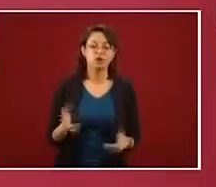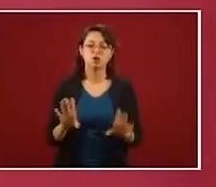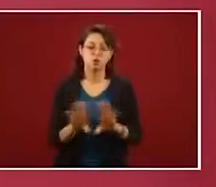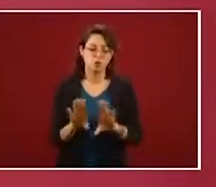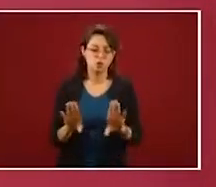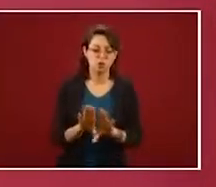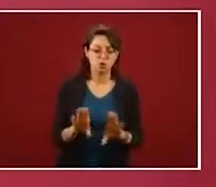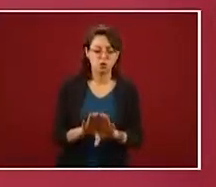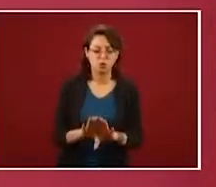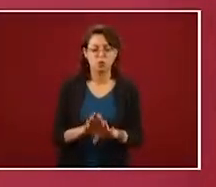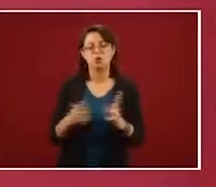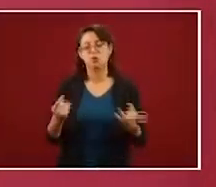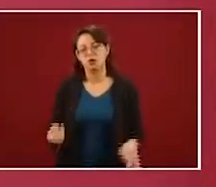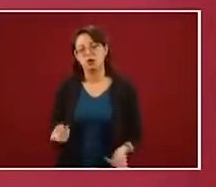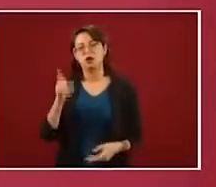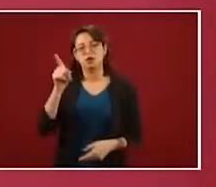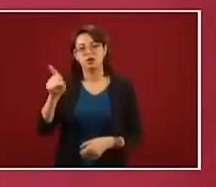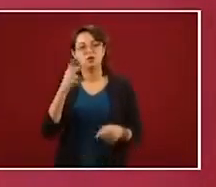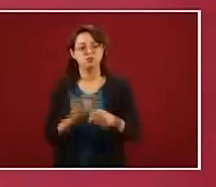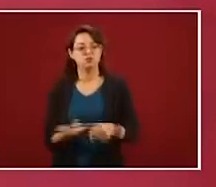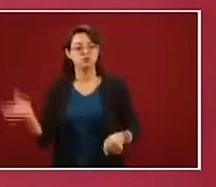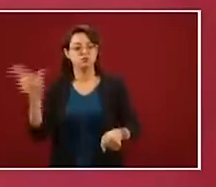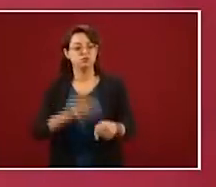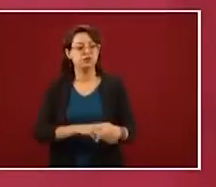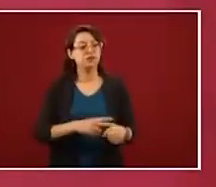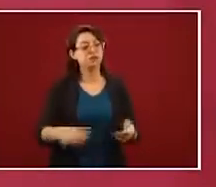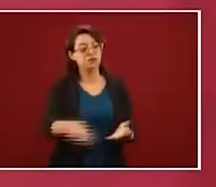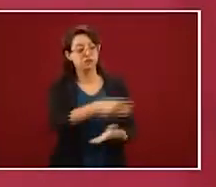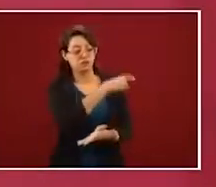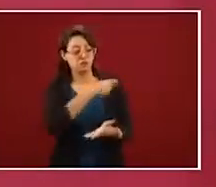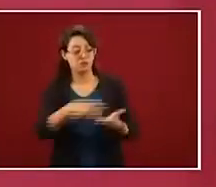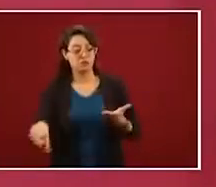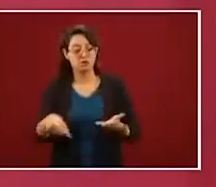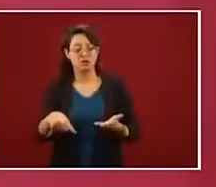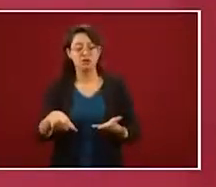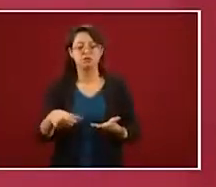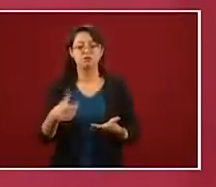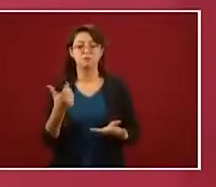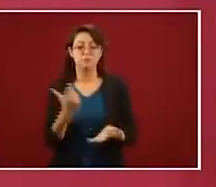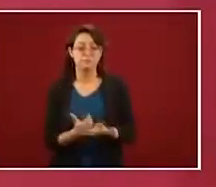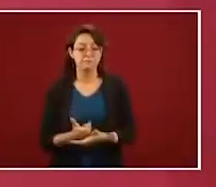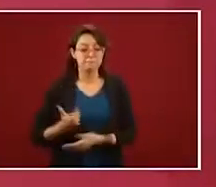las cuotas de recuperación, lo que se cobraba